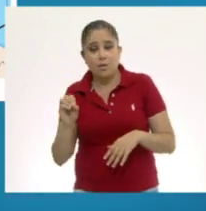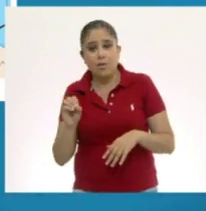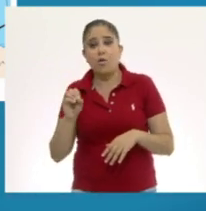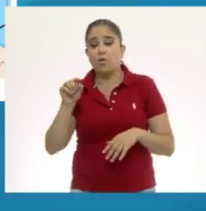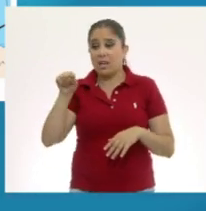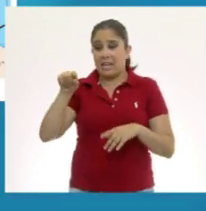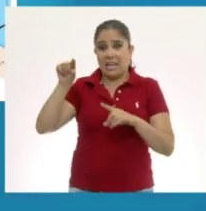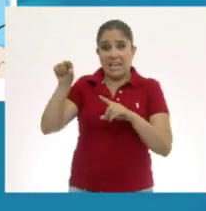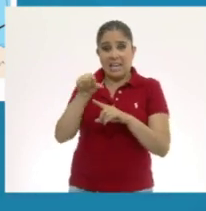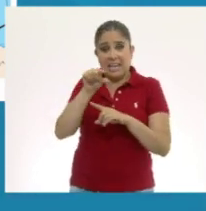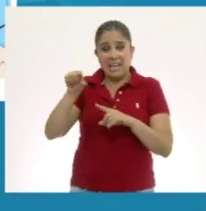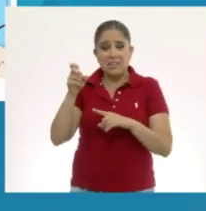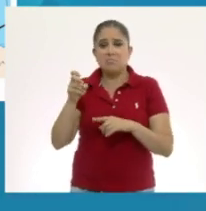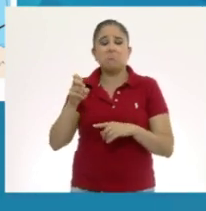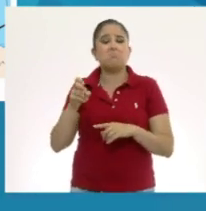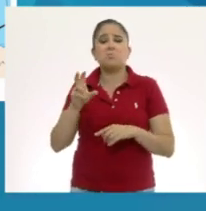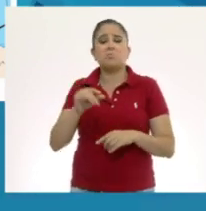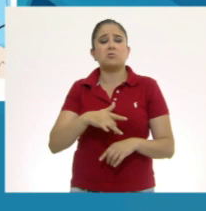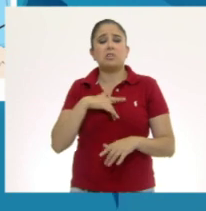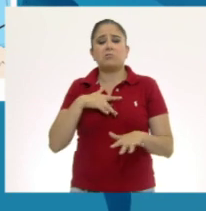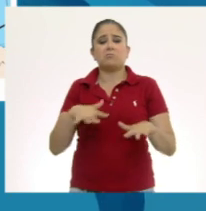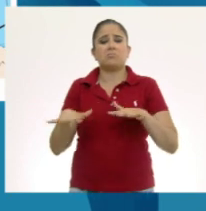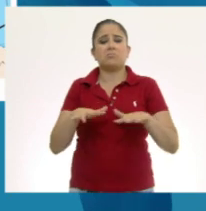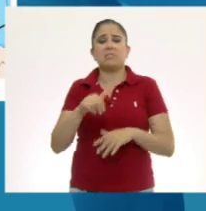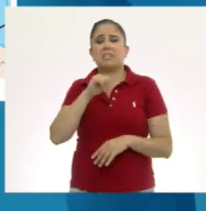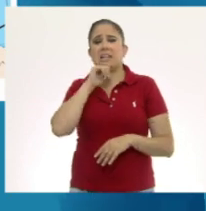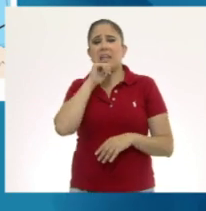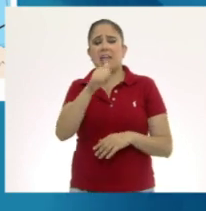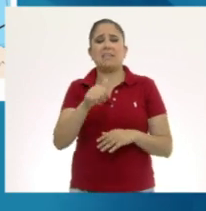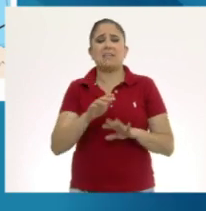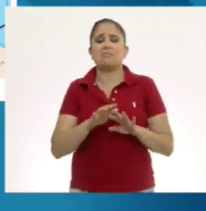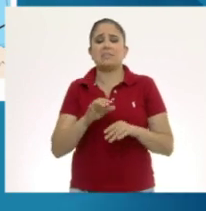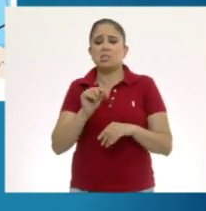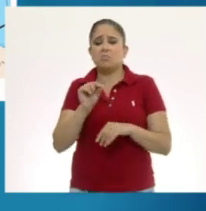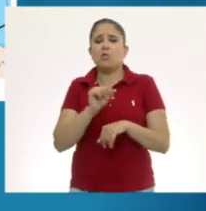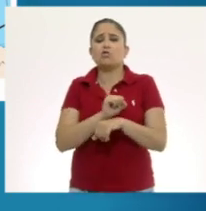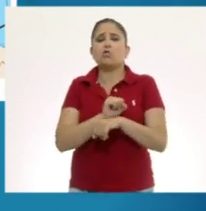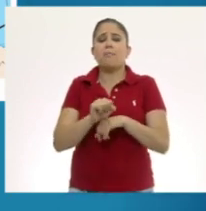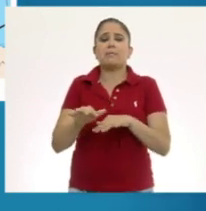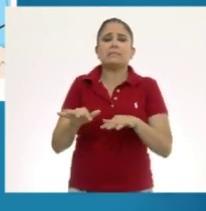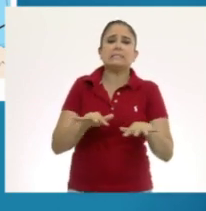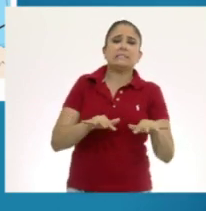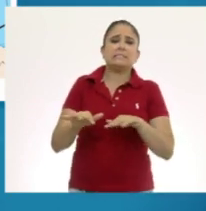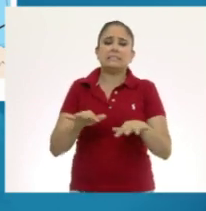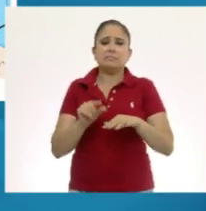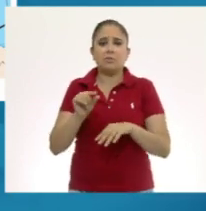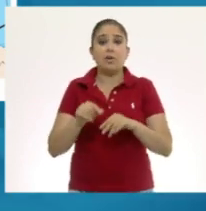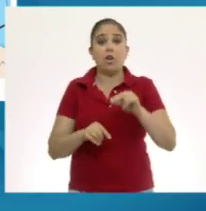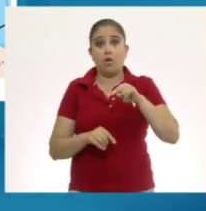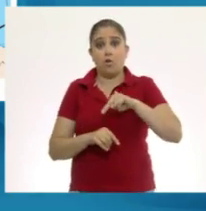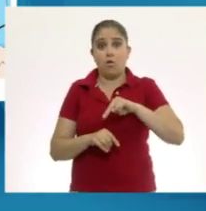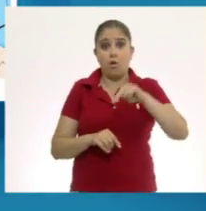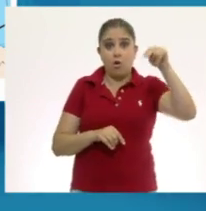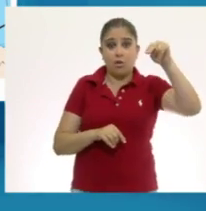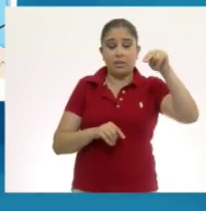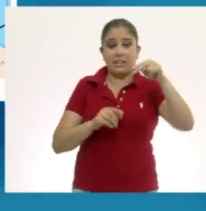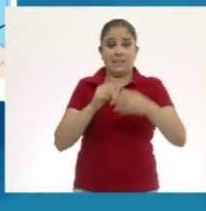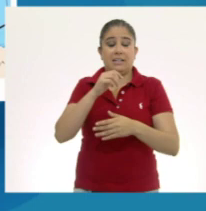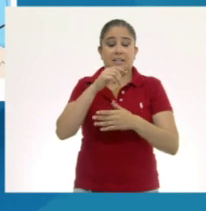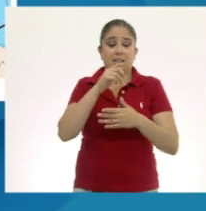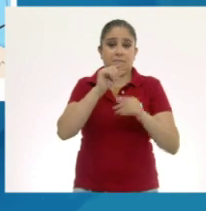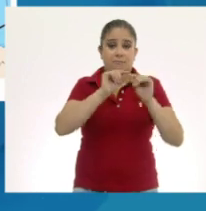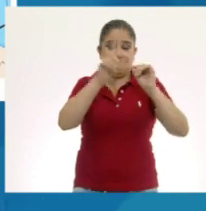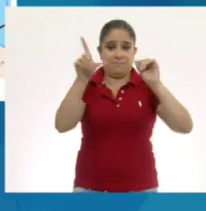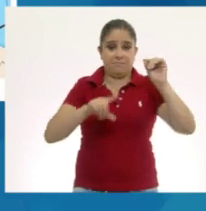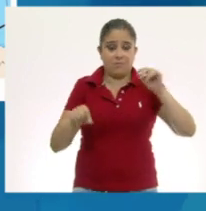podrán decir que han sentido un sismo, y si lo han sentido ha sido leve. Y ya no digamos en el norte de nuestro país,